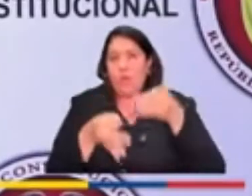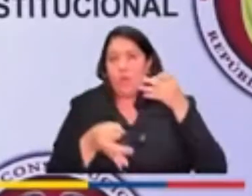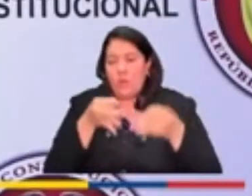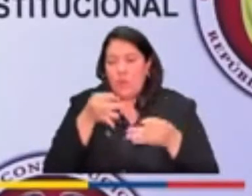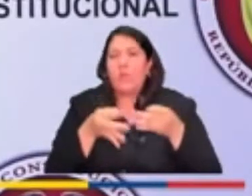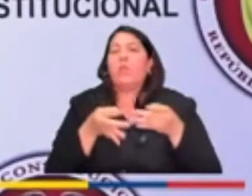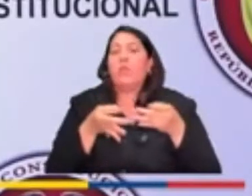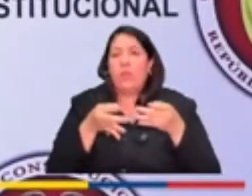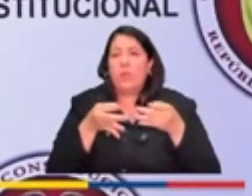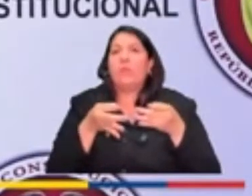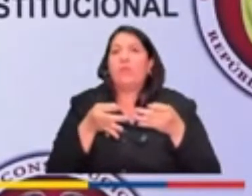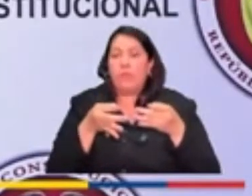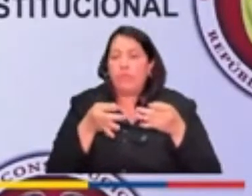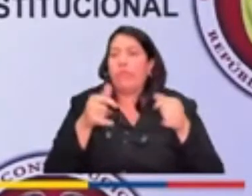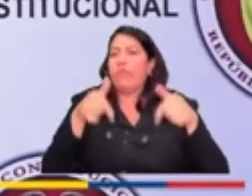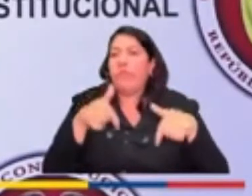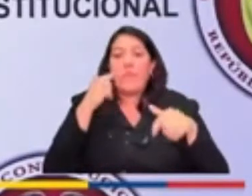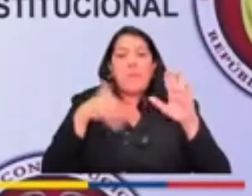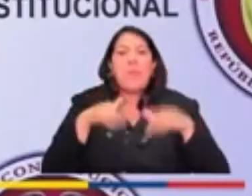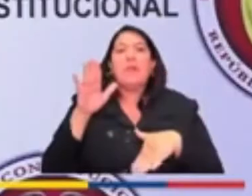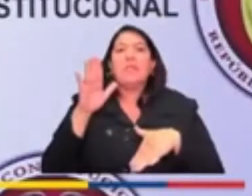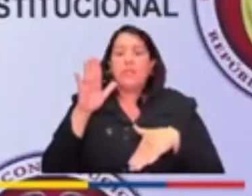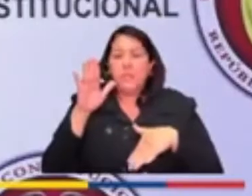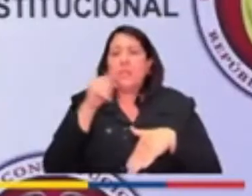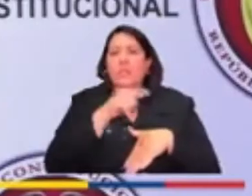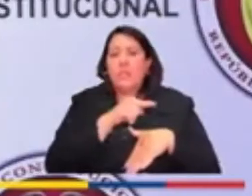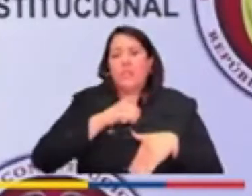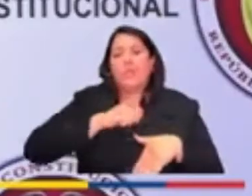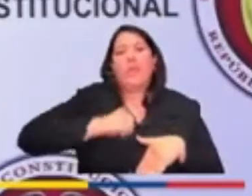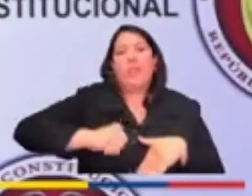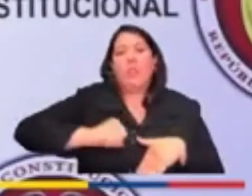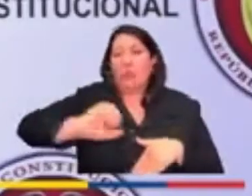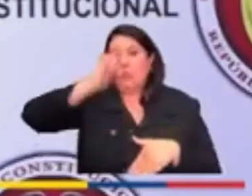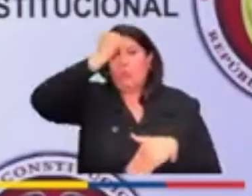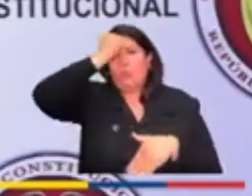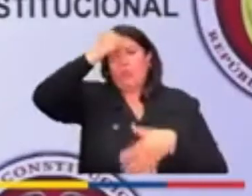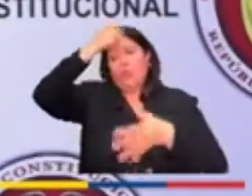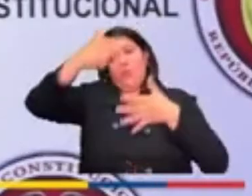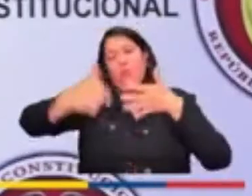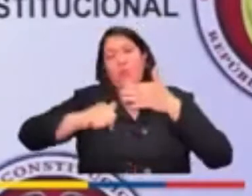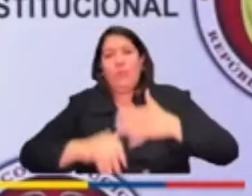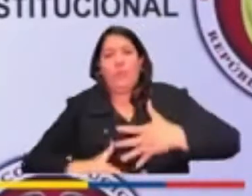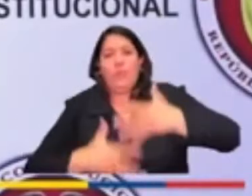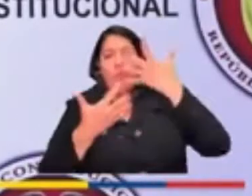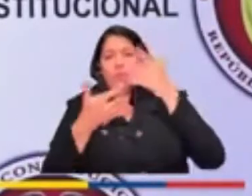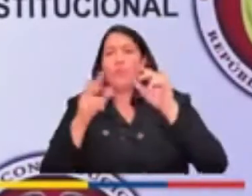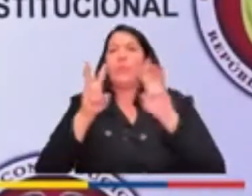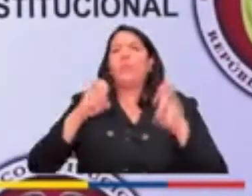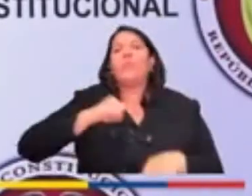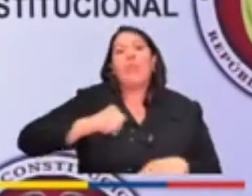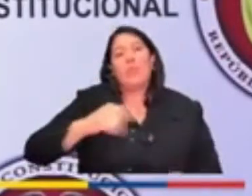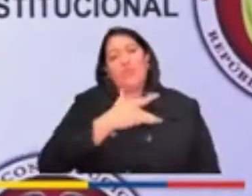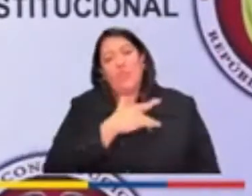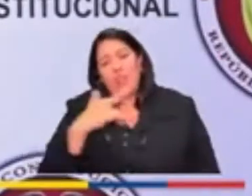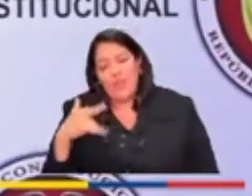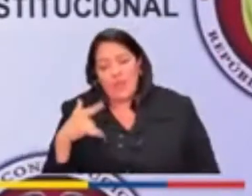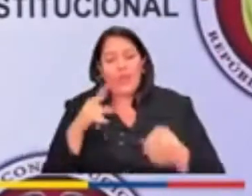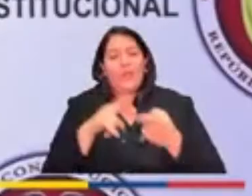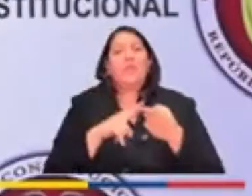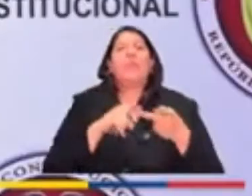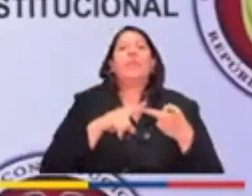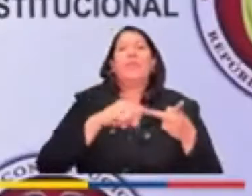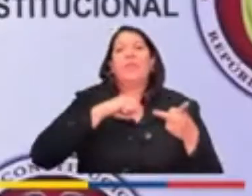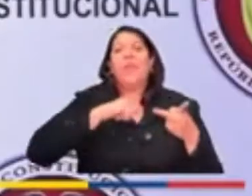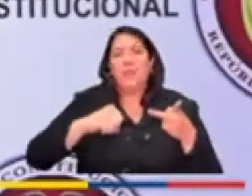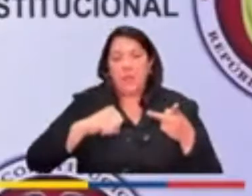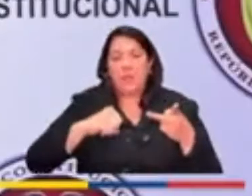haya, es más viable los otros derechos fundamentales. Hoy estamos hablando del derecho a la salud, del derecho